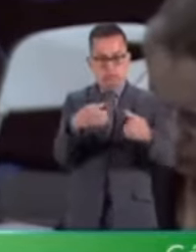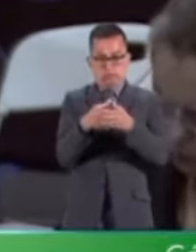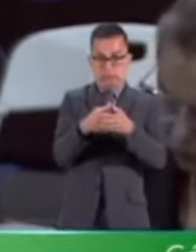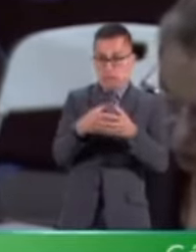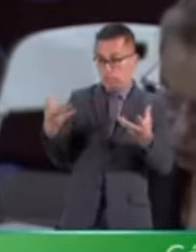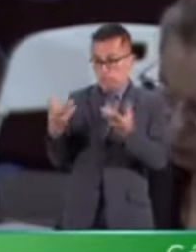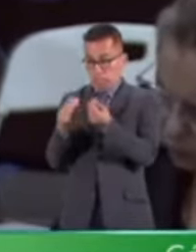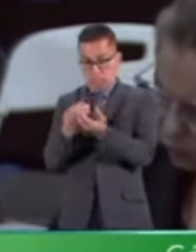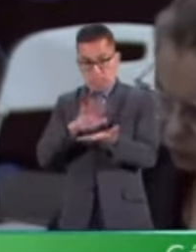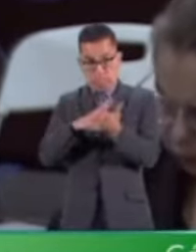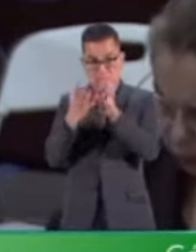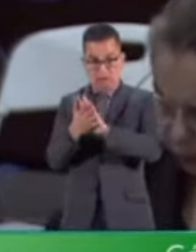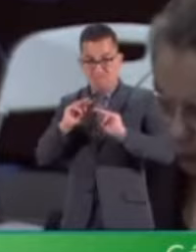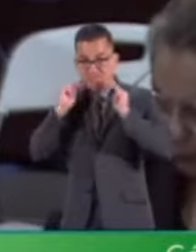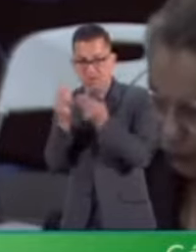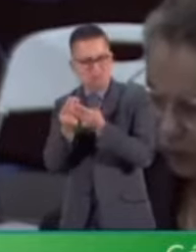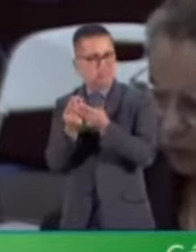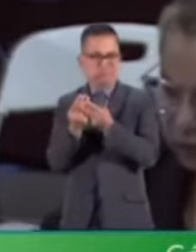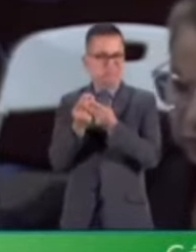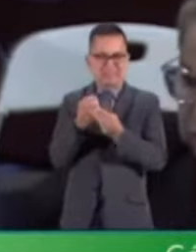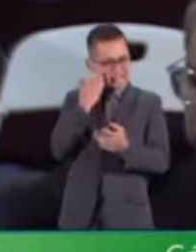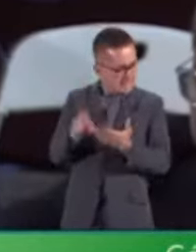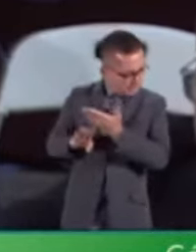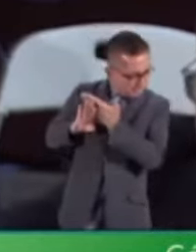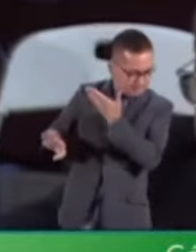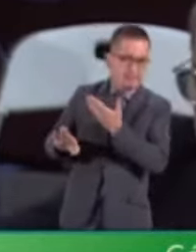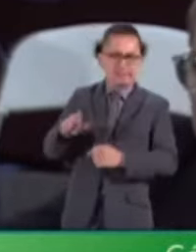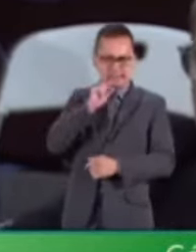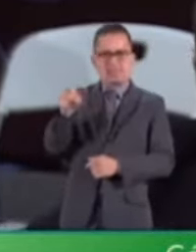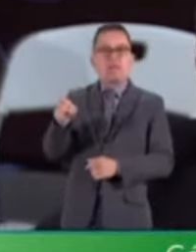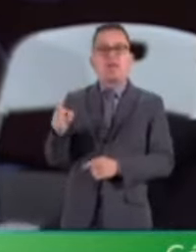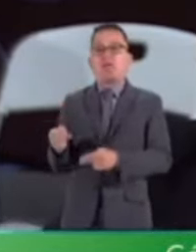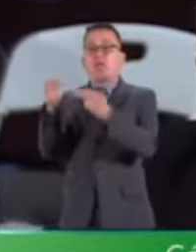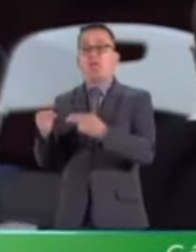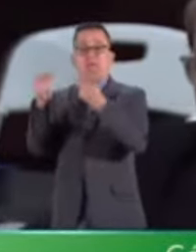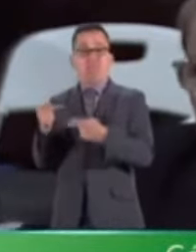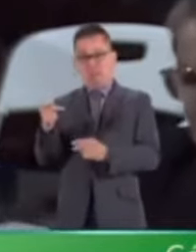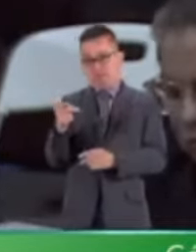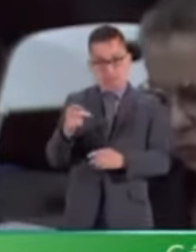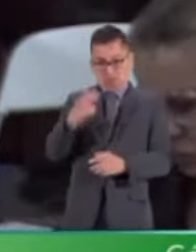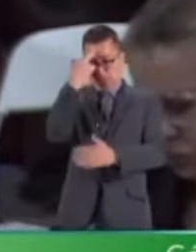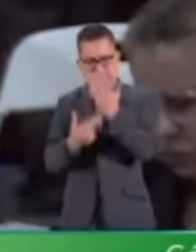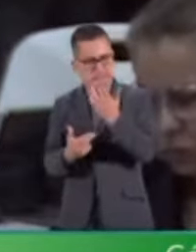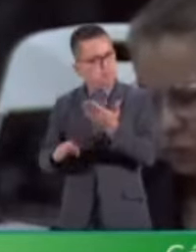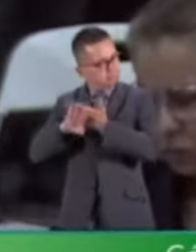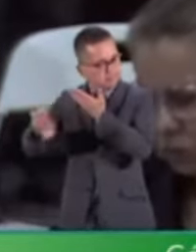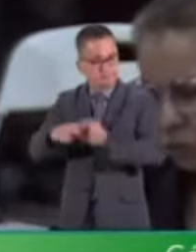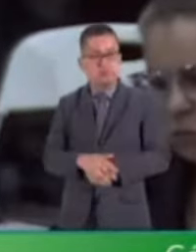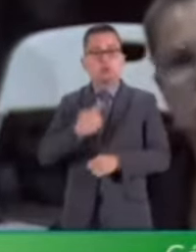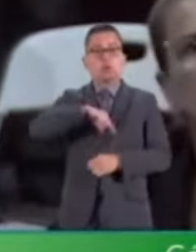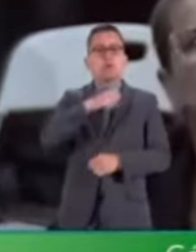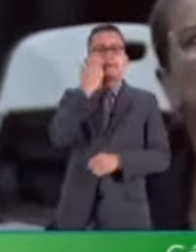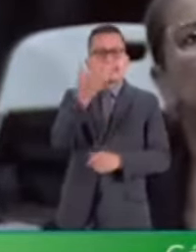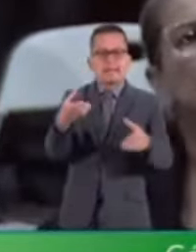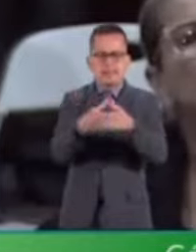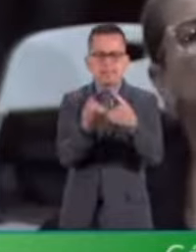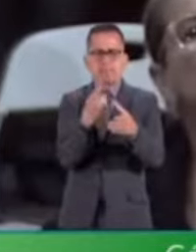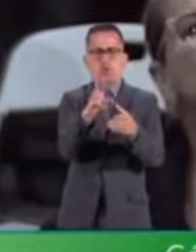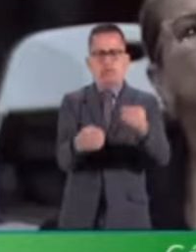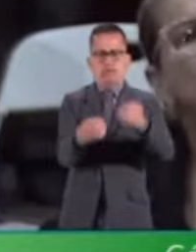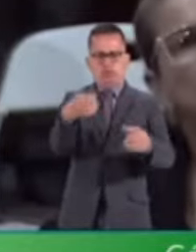del crimen organizado y los delincuentes de cuello blanco. Queremos un poder judicial